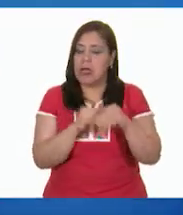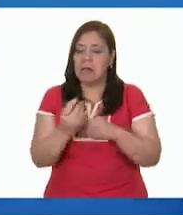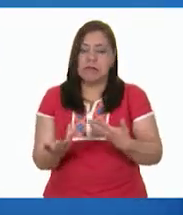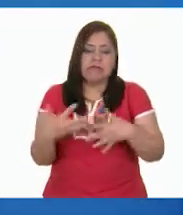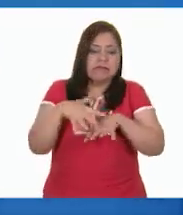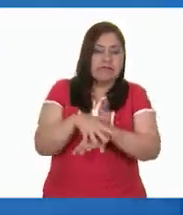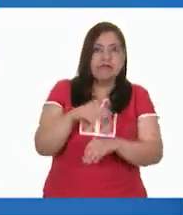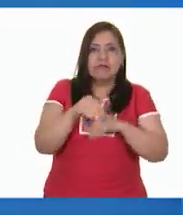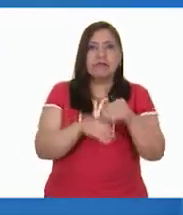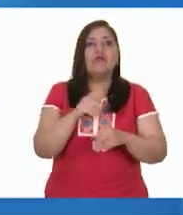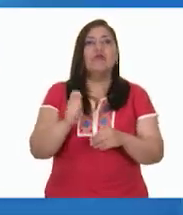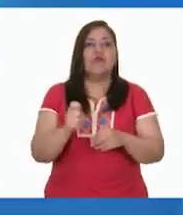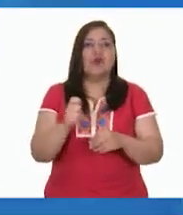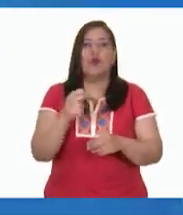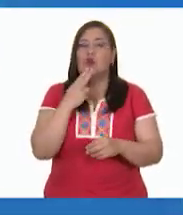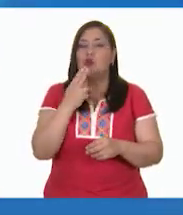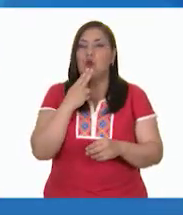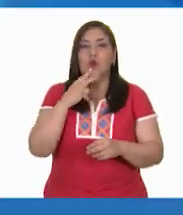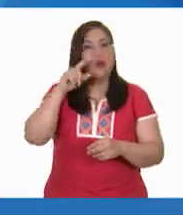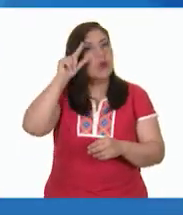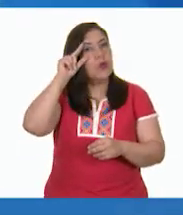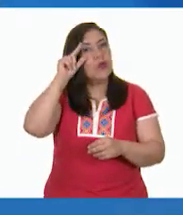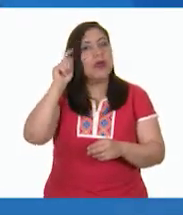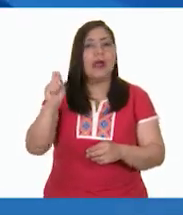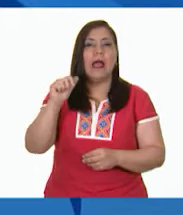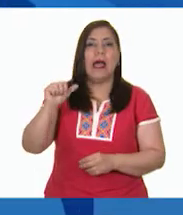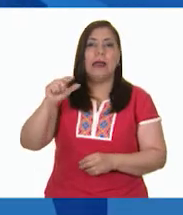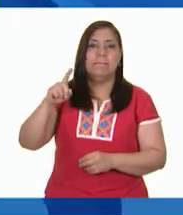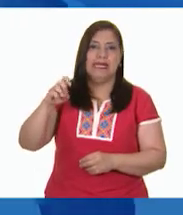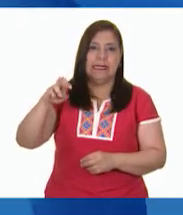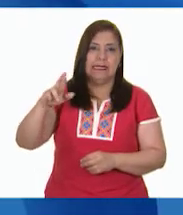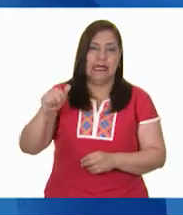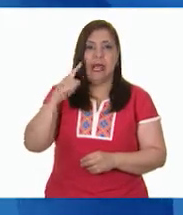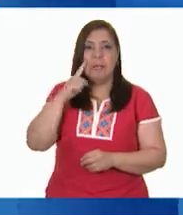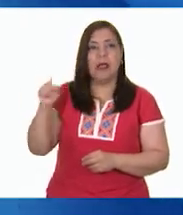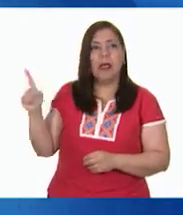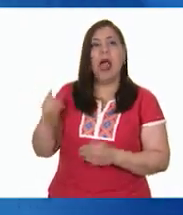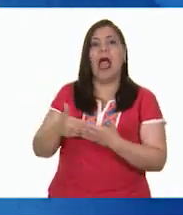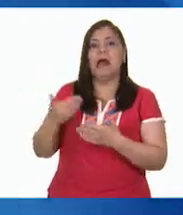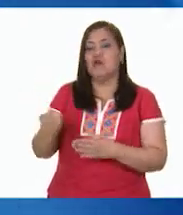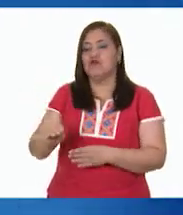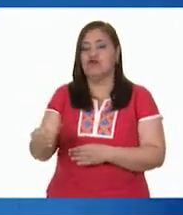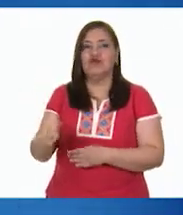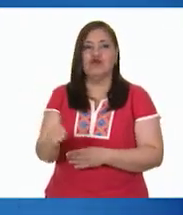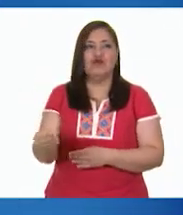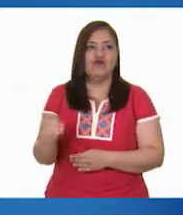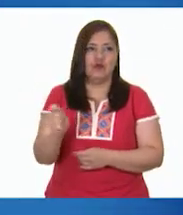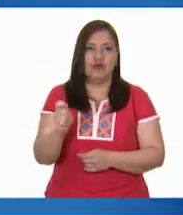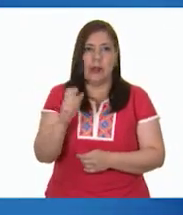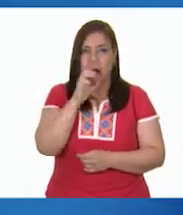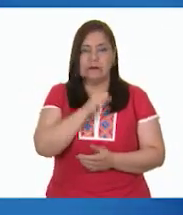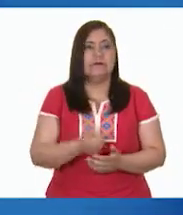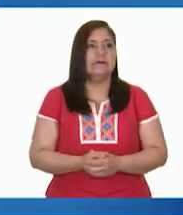producto, usamos almendra previamente tostada.